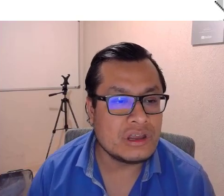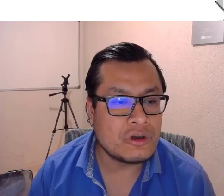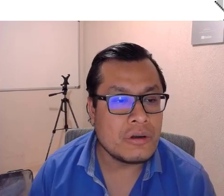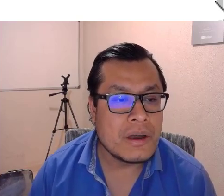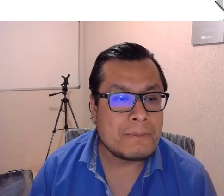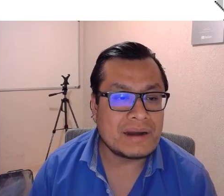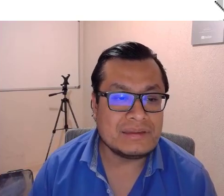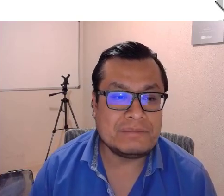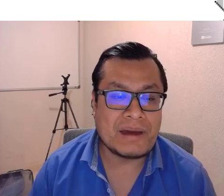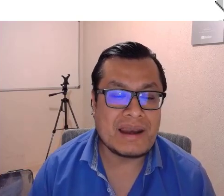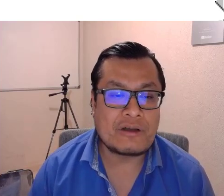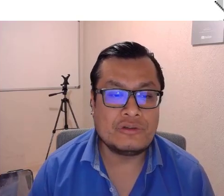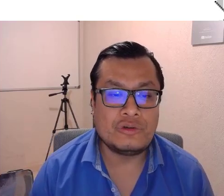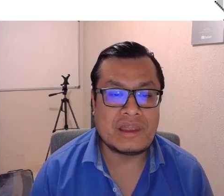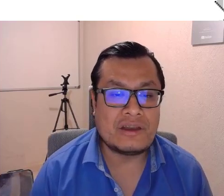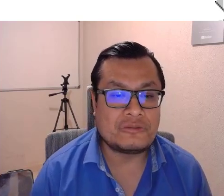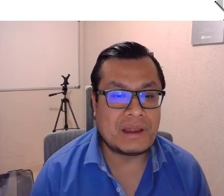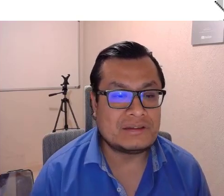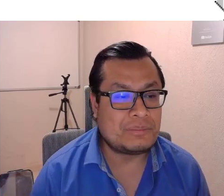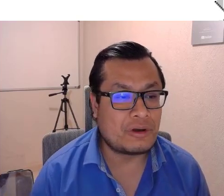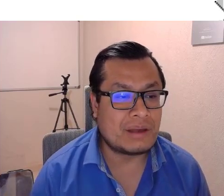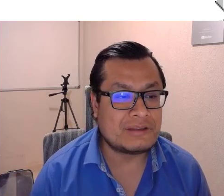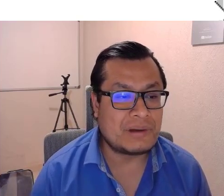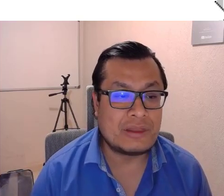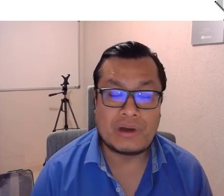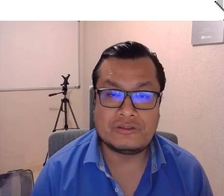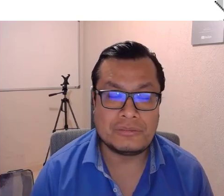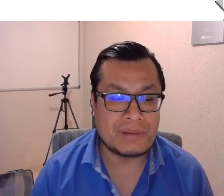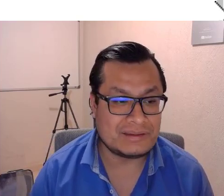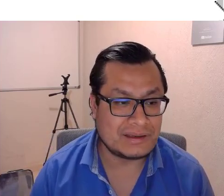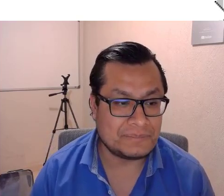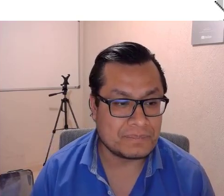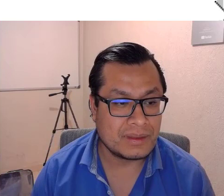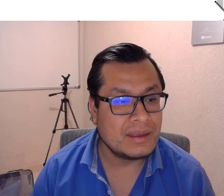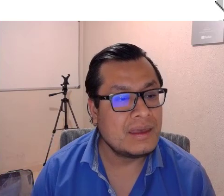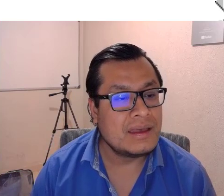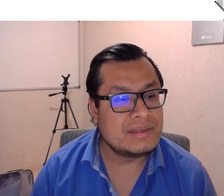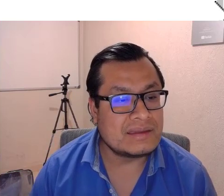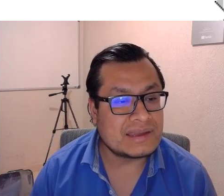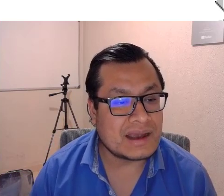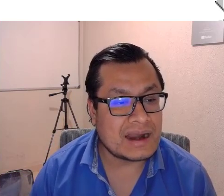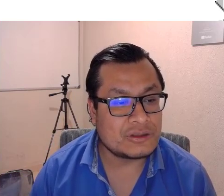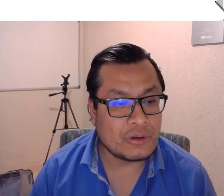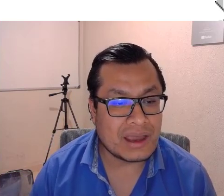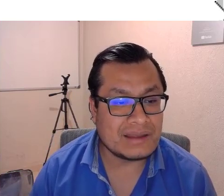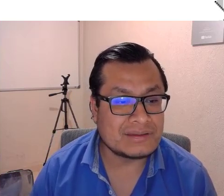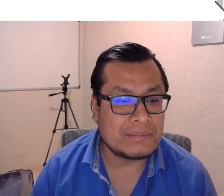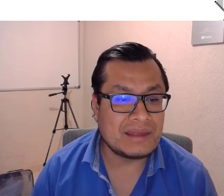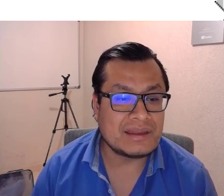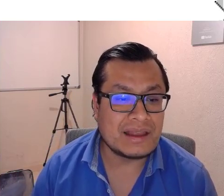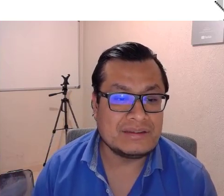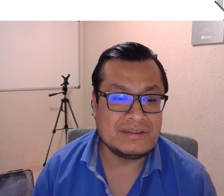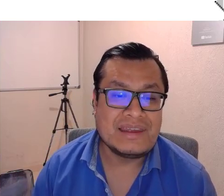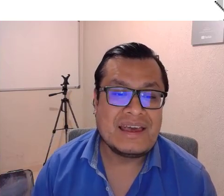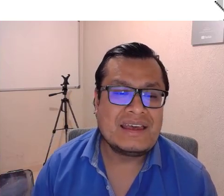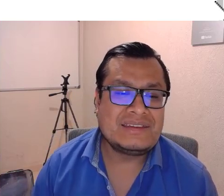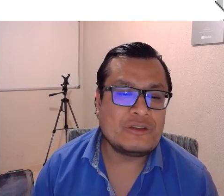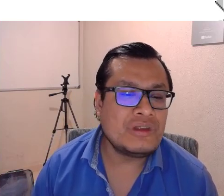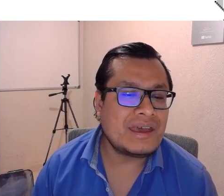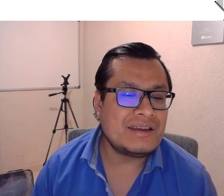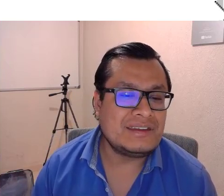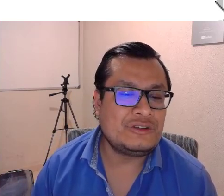hecho histórico participar en la consulta de los planes y programas para educación básica descartó que las asambleas de análisis